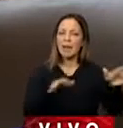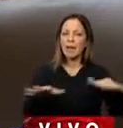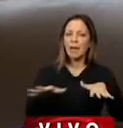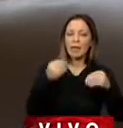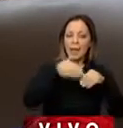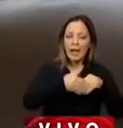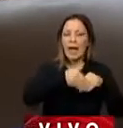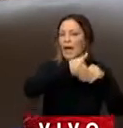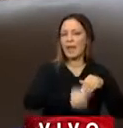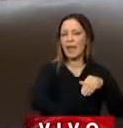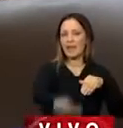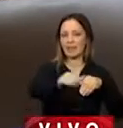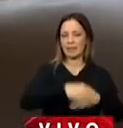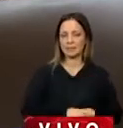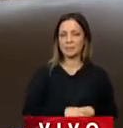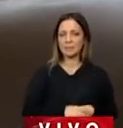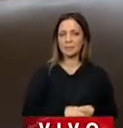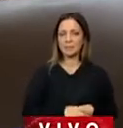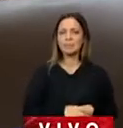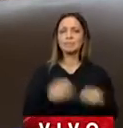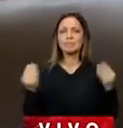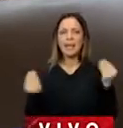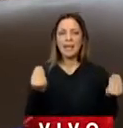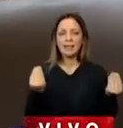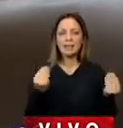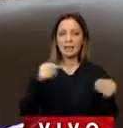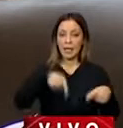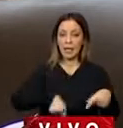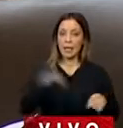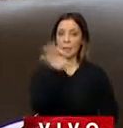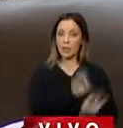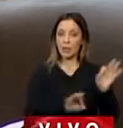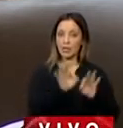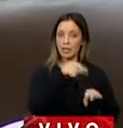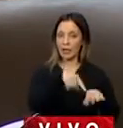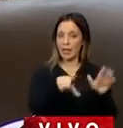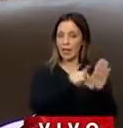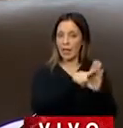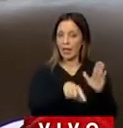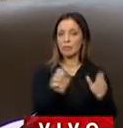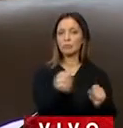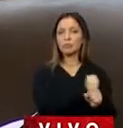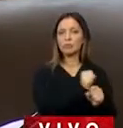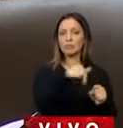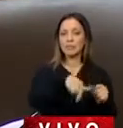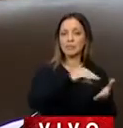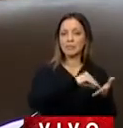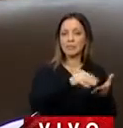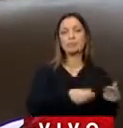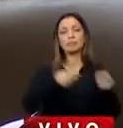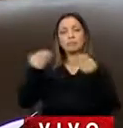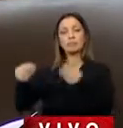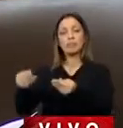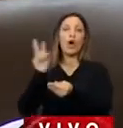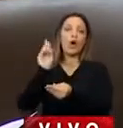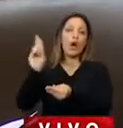para adelante. O sea que, a partir de que sancionemos esta ley en la Cámara de Diputados, y ojalá salga